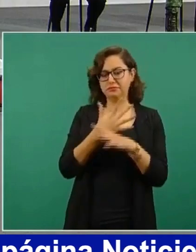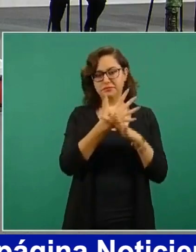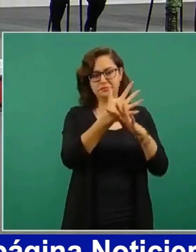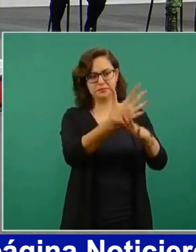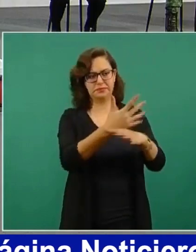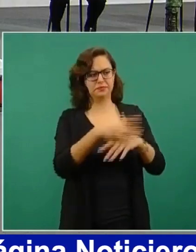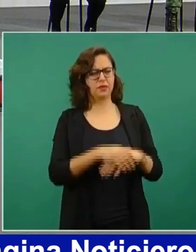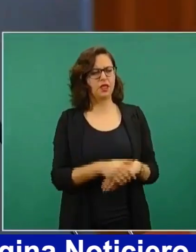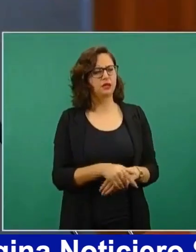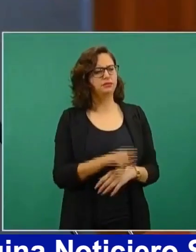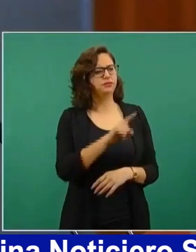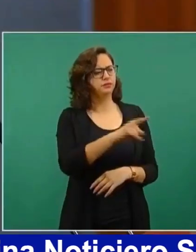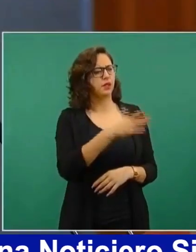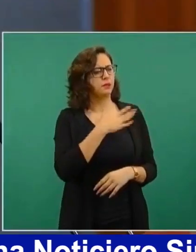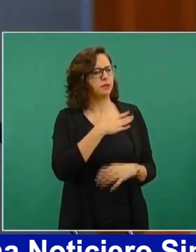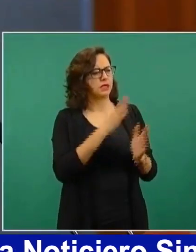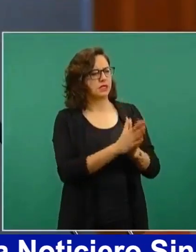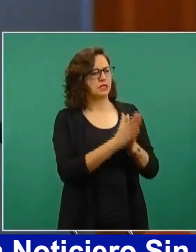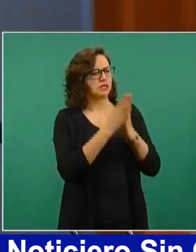libro,